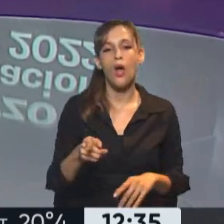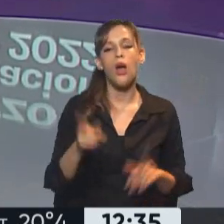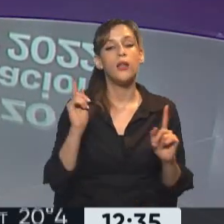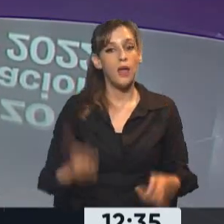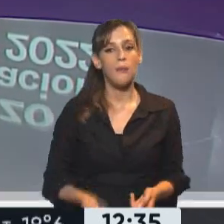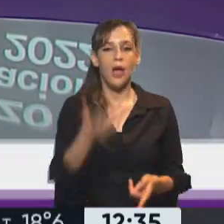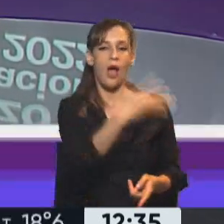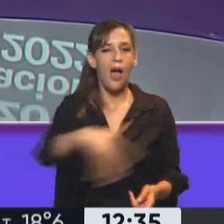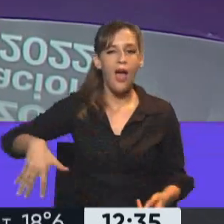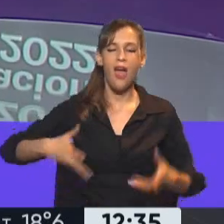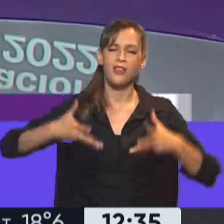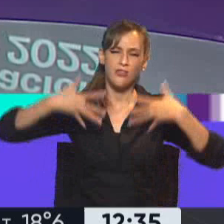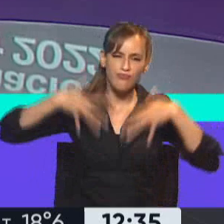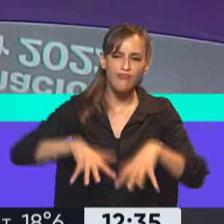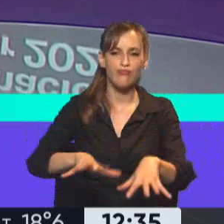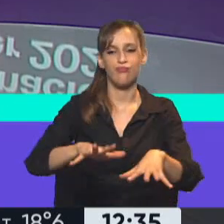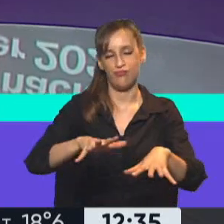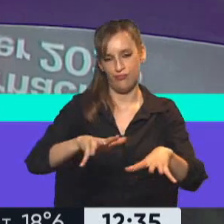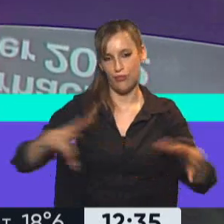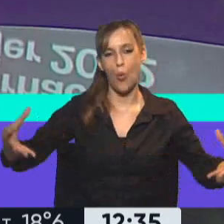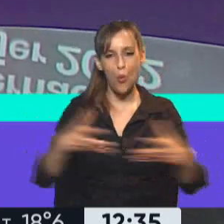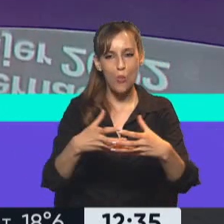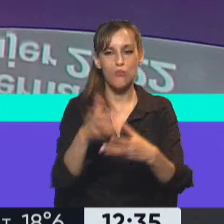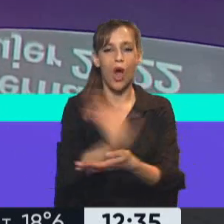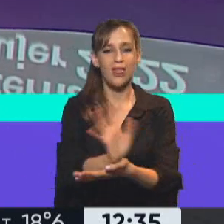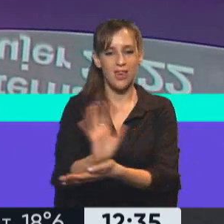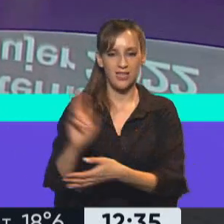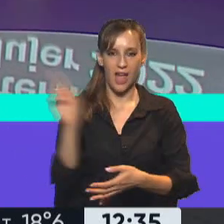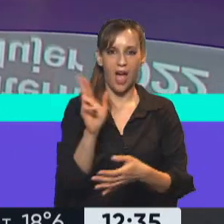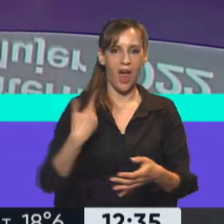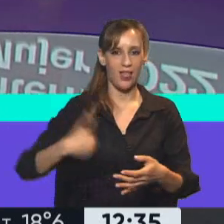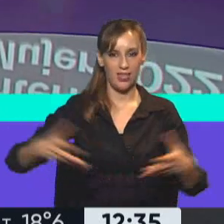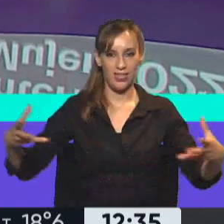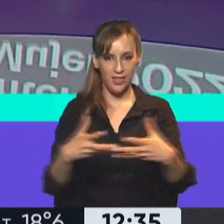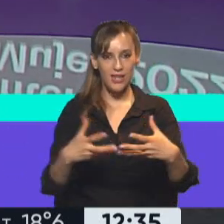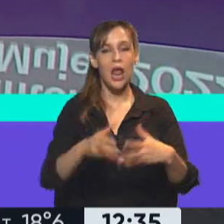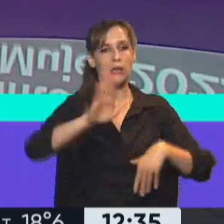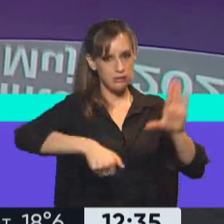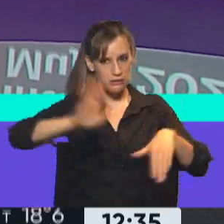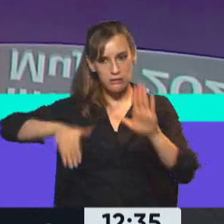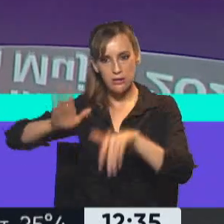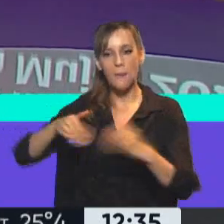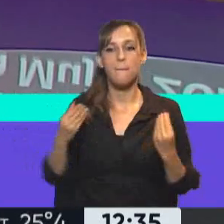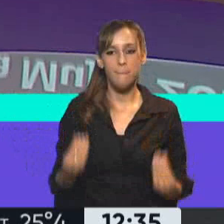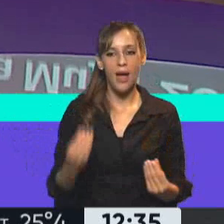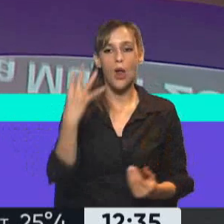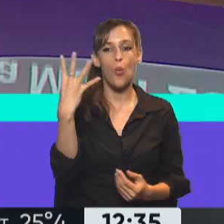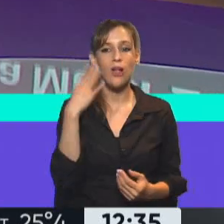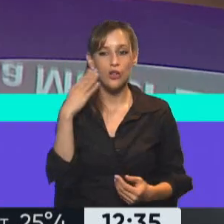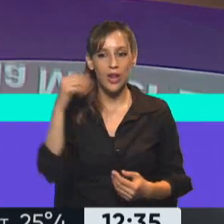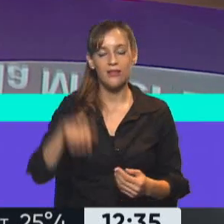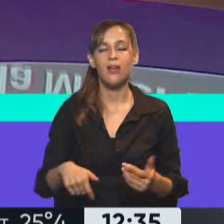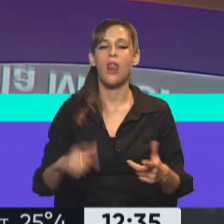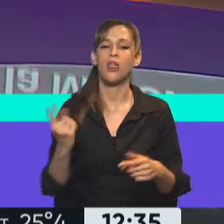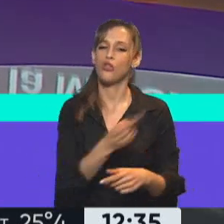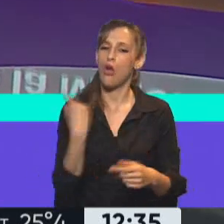por supuesto. La colectiva Actrices Argentinas ha convocado, igual que en todos los puntos de la Argentina, para que a las 4 de la tarde nos reencontremos en las calles.